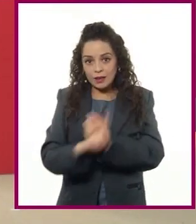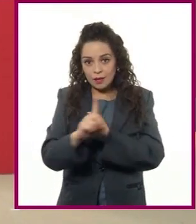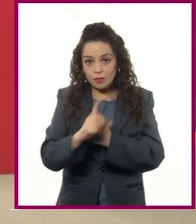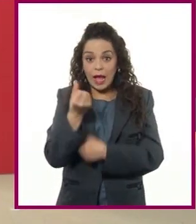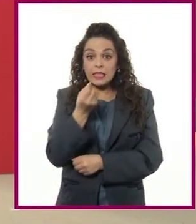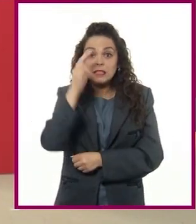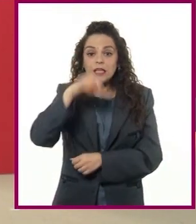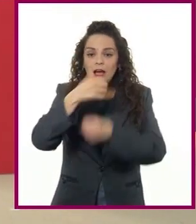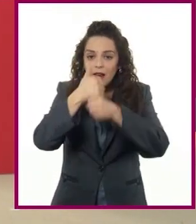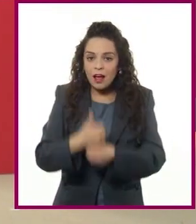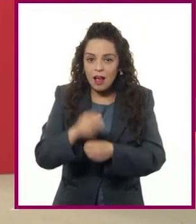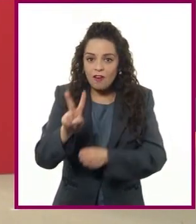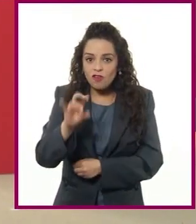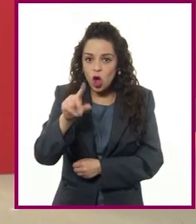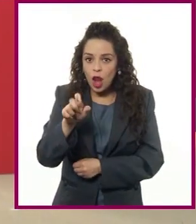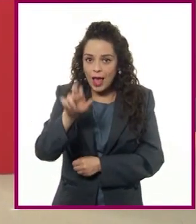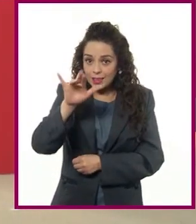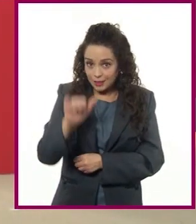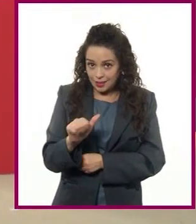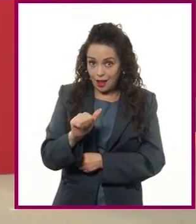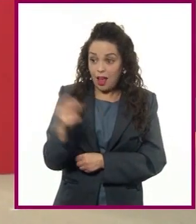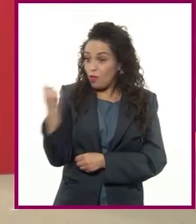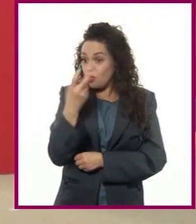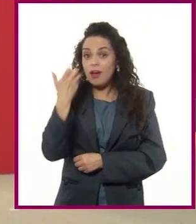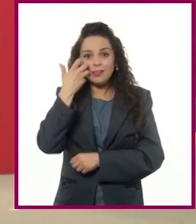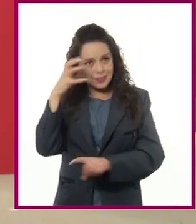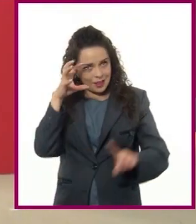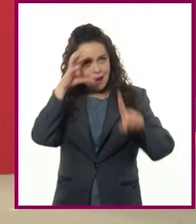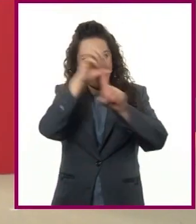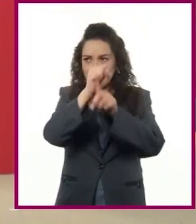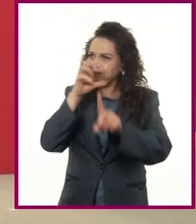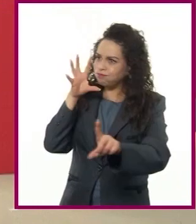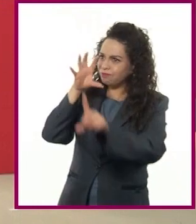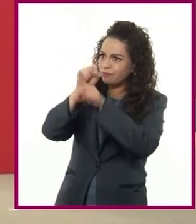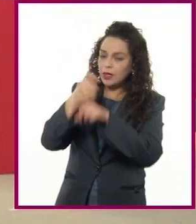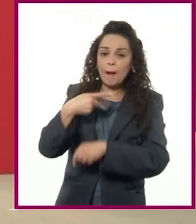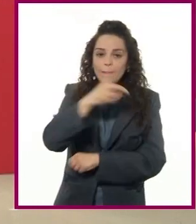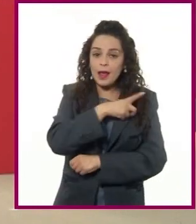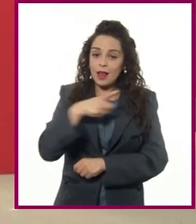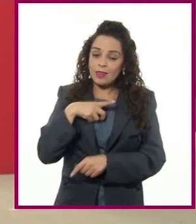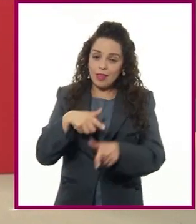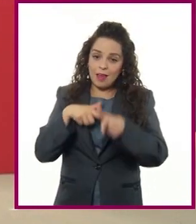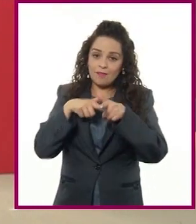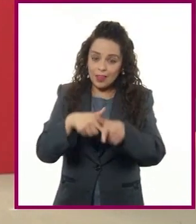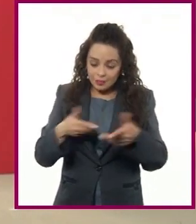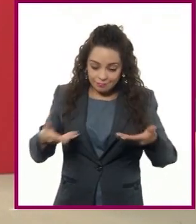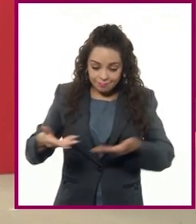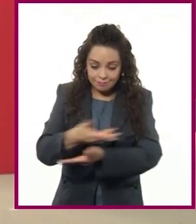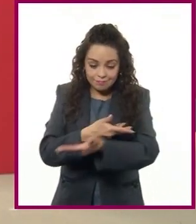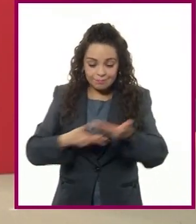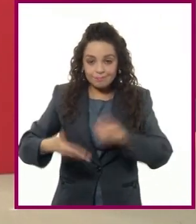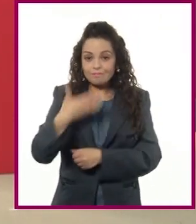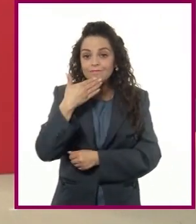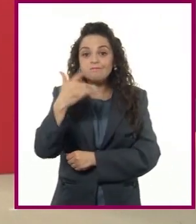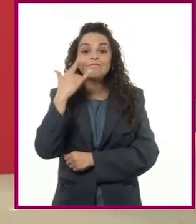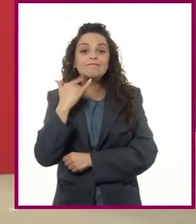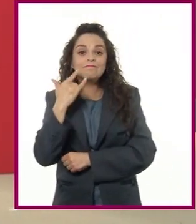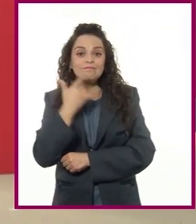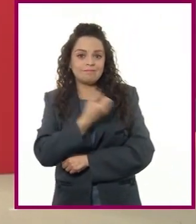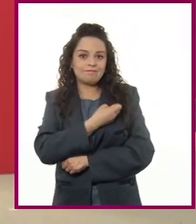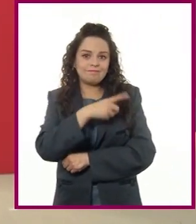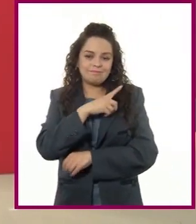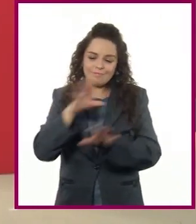Quieren conseguir sus objetivos, pero también mantener la relación y la sana convivencia.